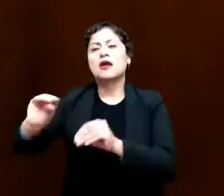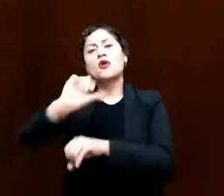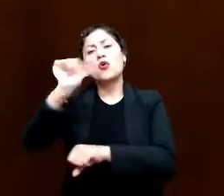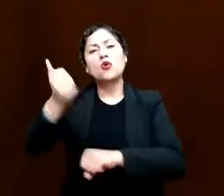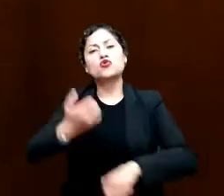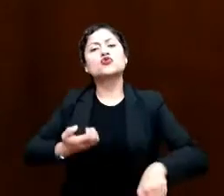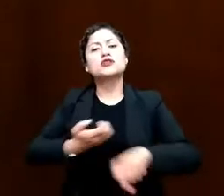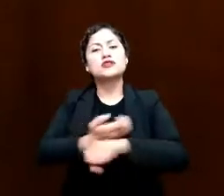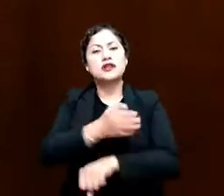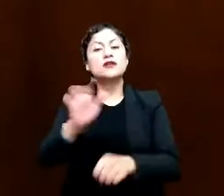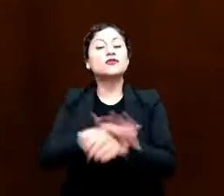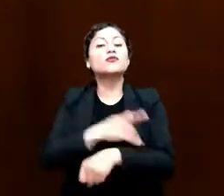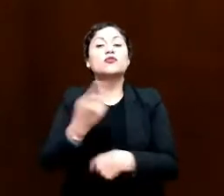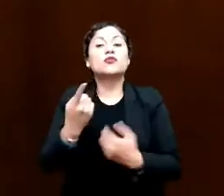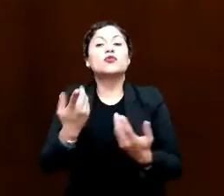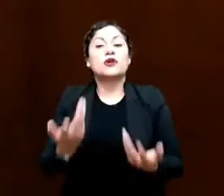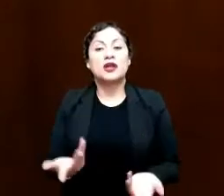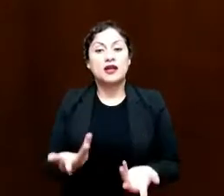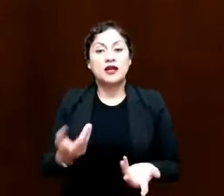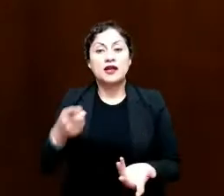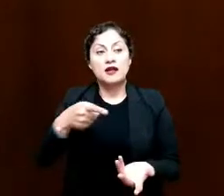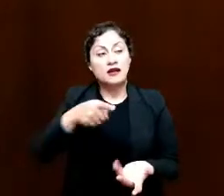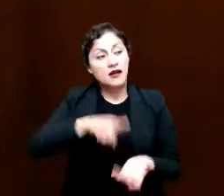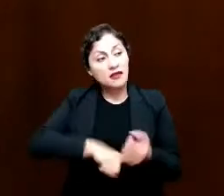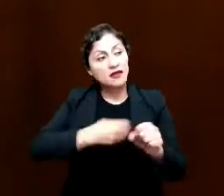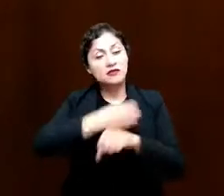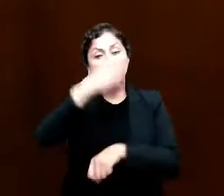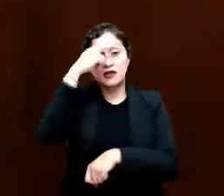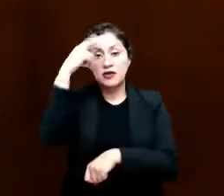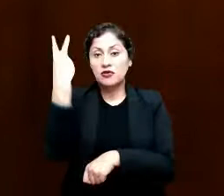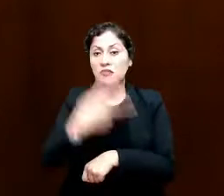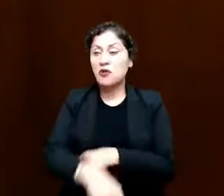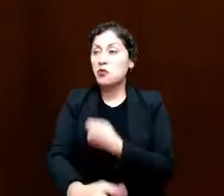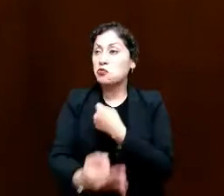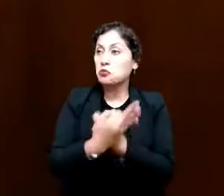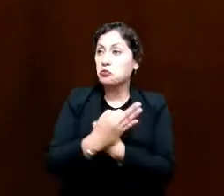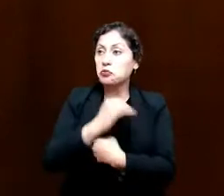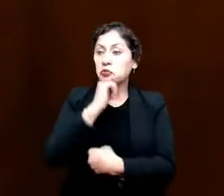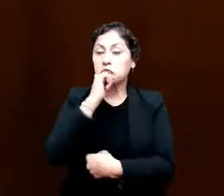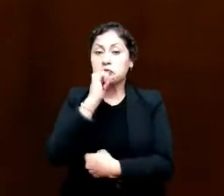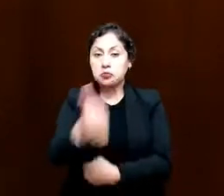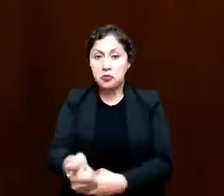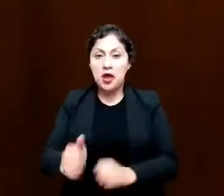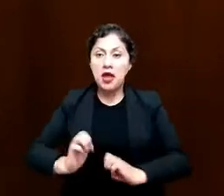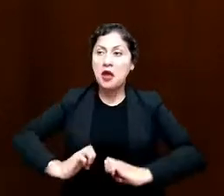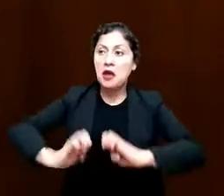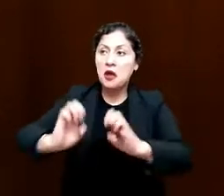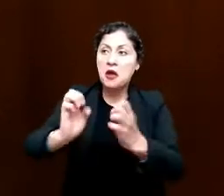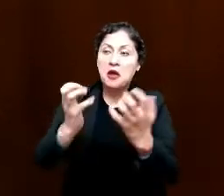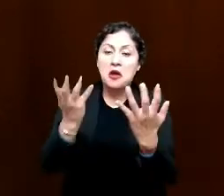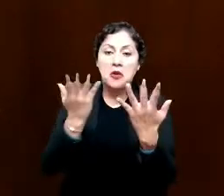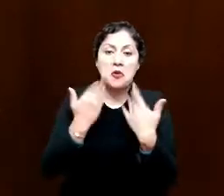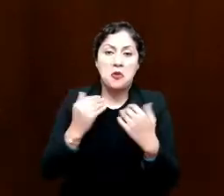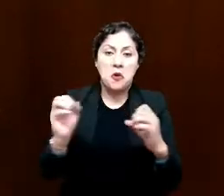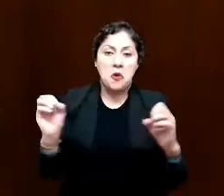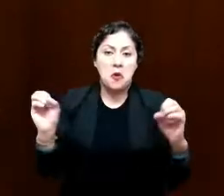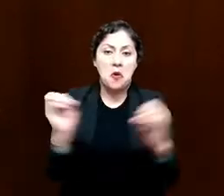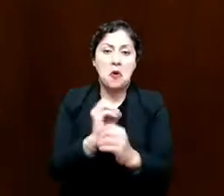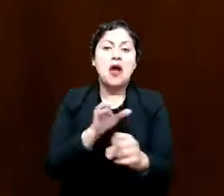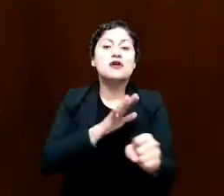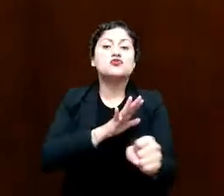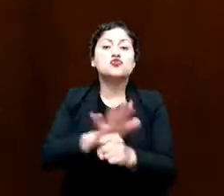porque no encuentran las condiciones las instalaciones son indignas y no hay suficiente